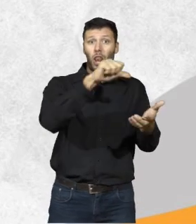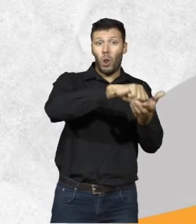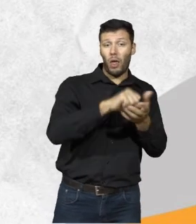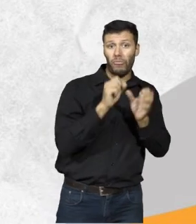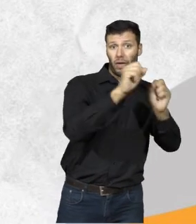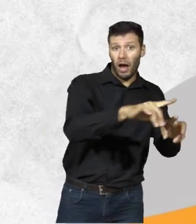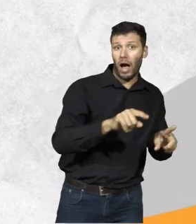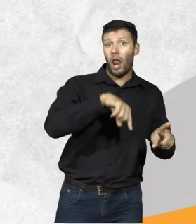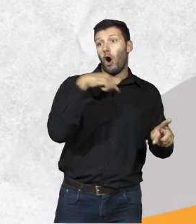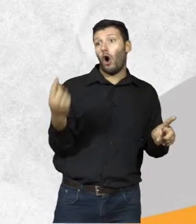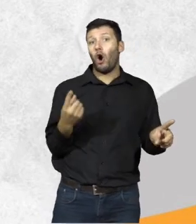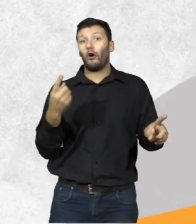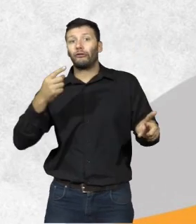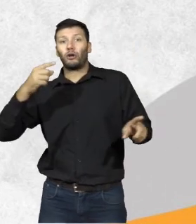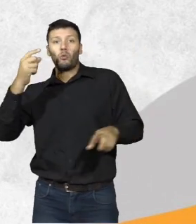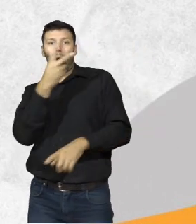Eso fue